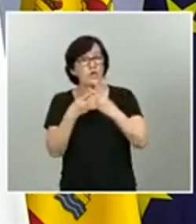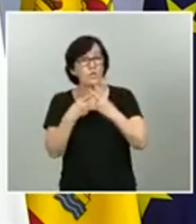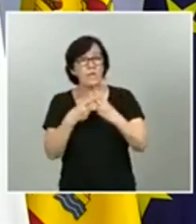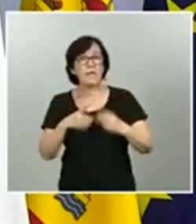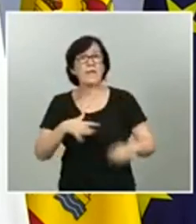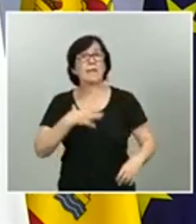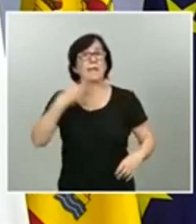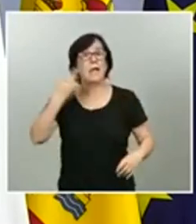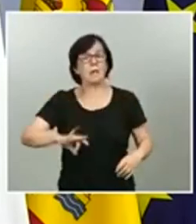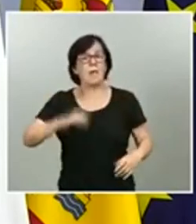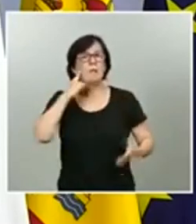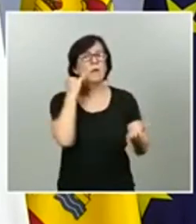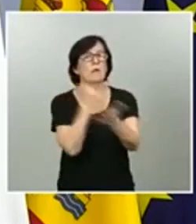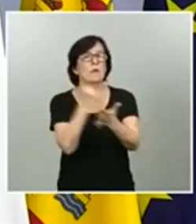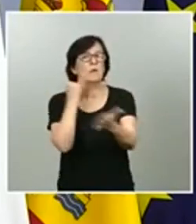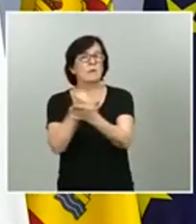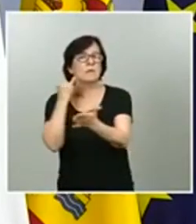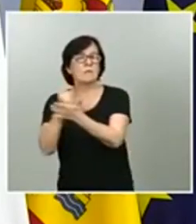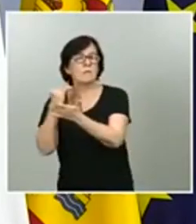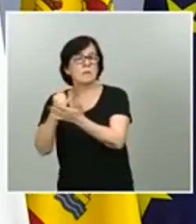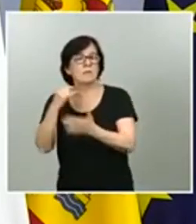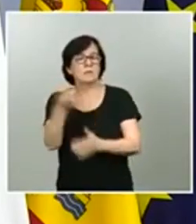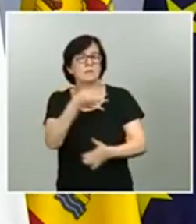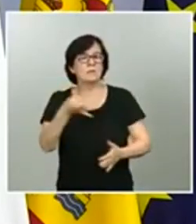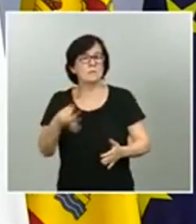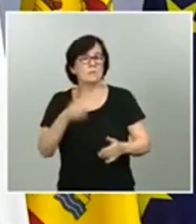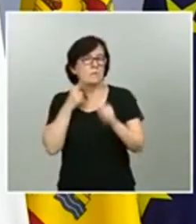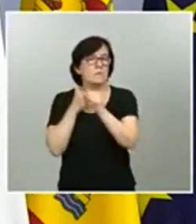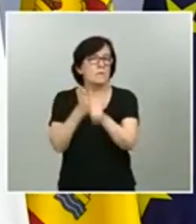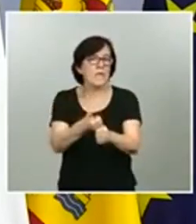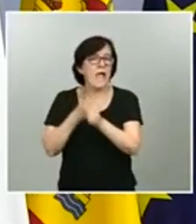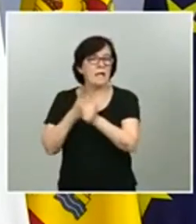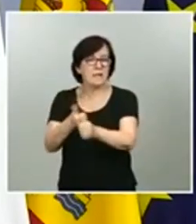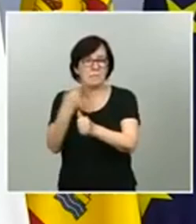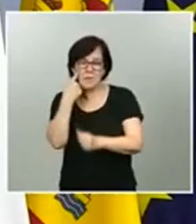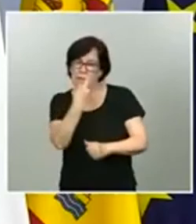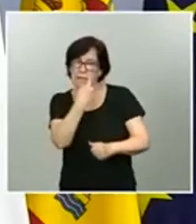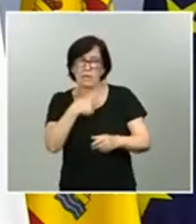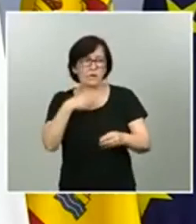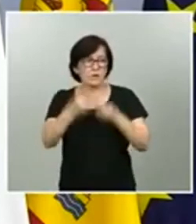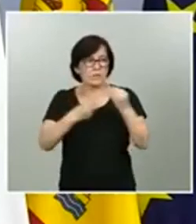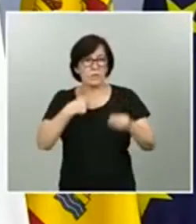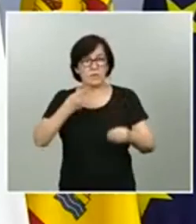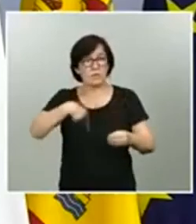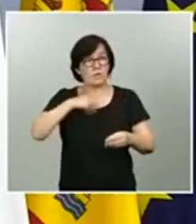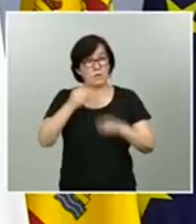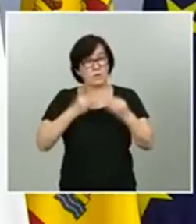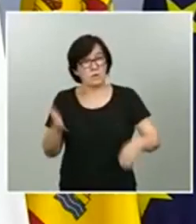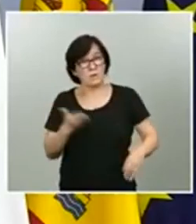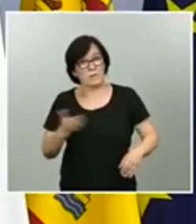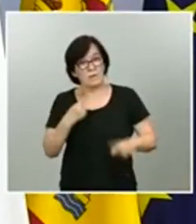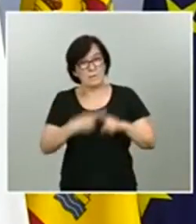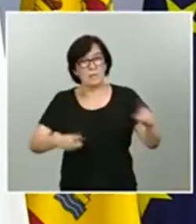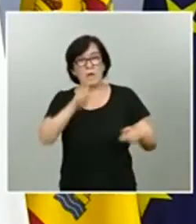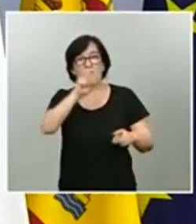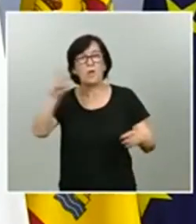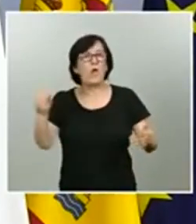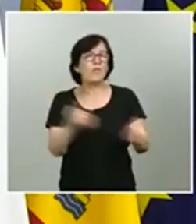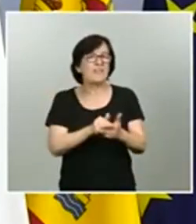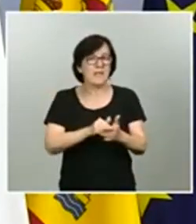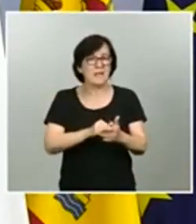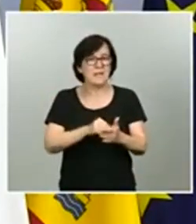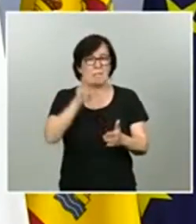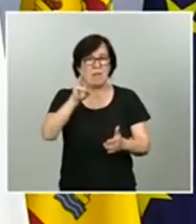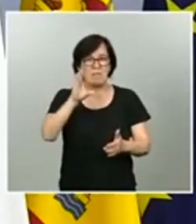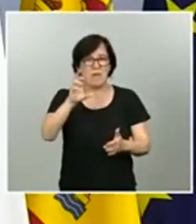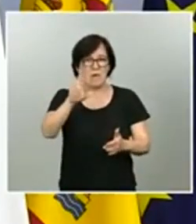testeo, de trazabilidad y de aislamiento. Para que se haga una idea, nosotros estamos haciendo una media de 200.000 PCRs a